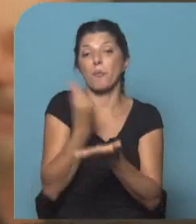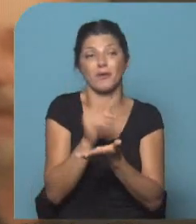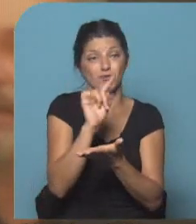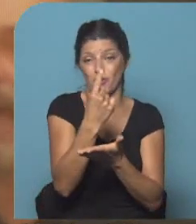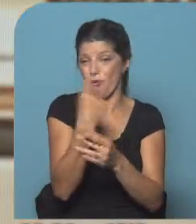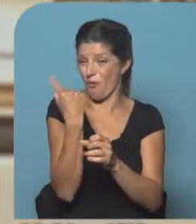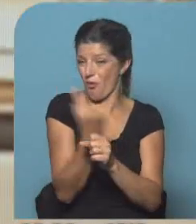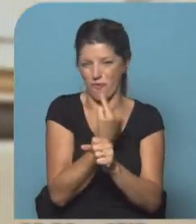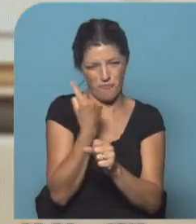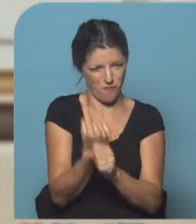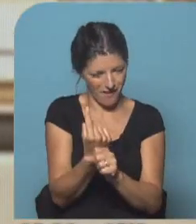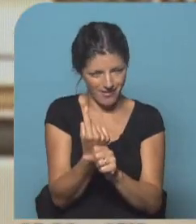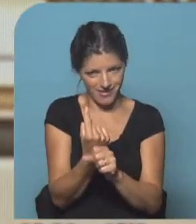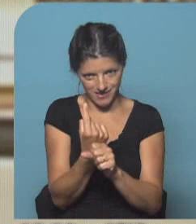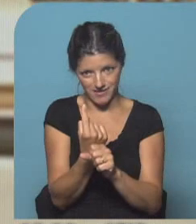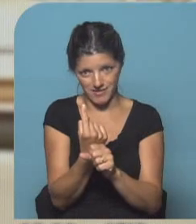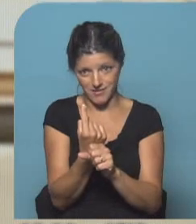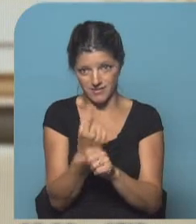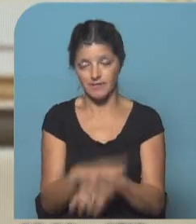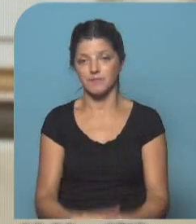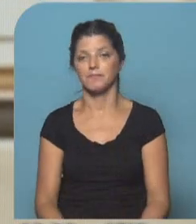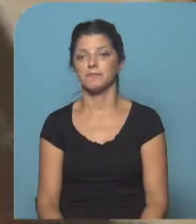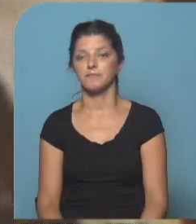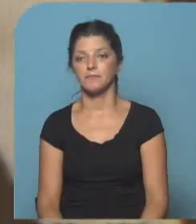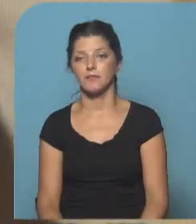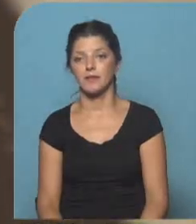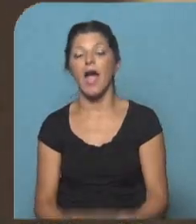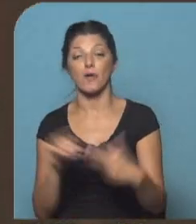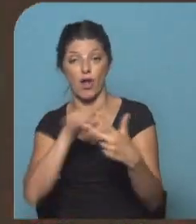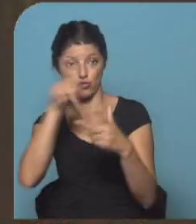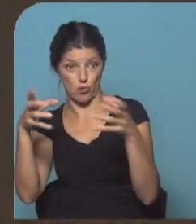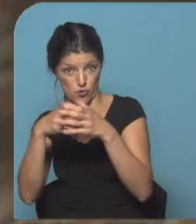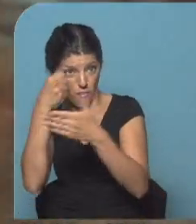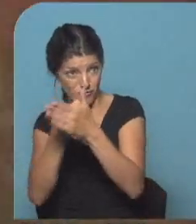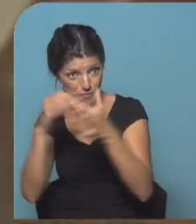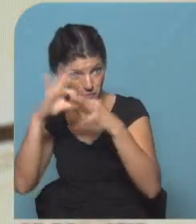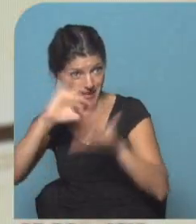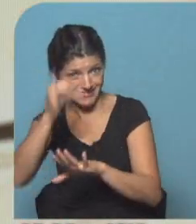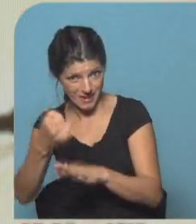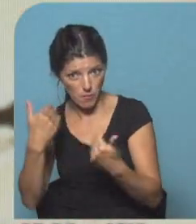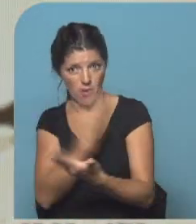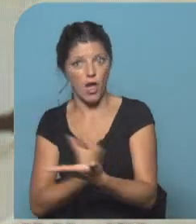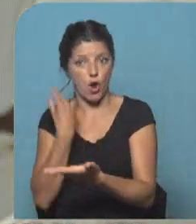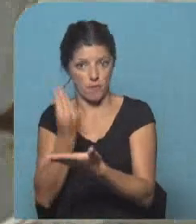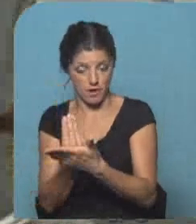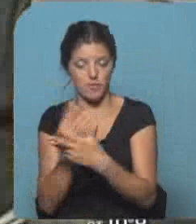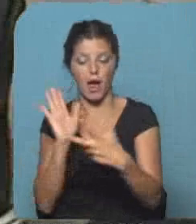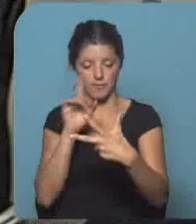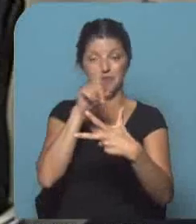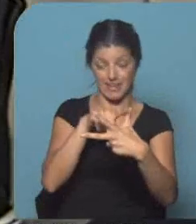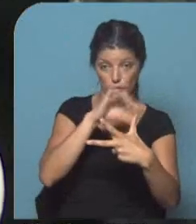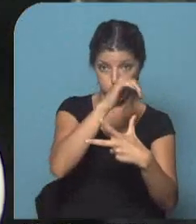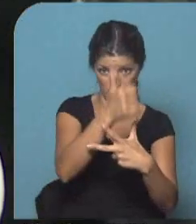efectivamente seguramente van a conformar gobierno los independentistas, pero el triunfo de Ciudadanos es un golpe durísimo